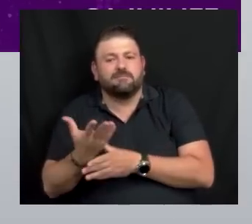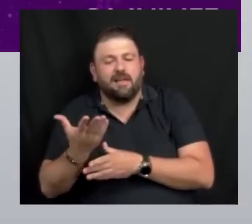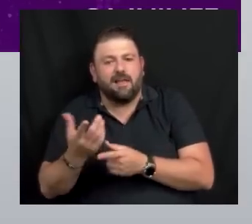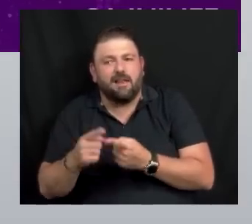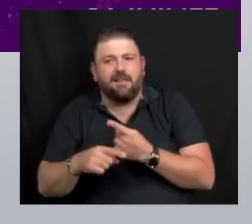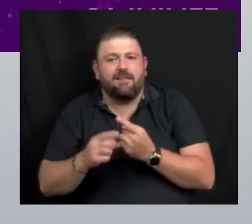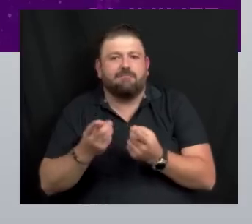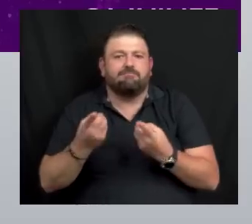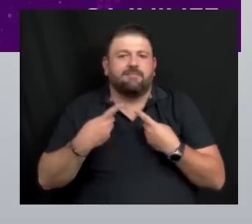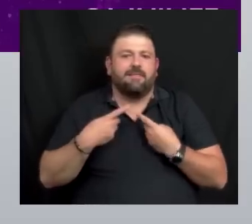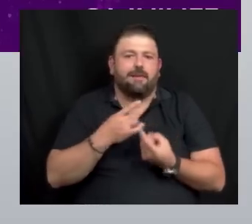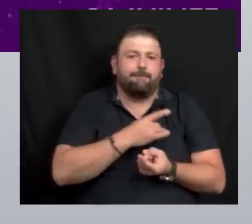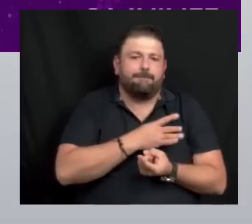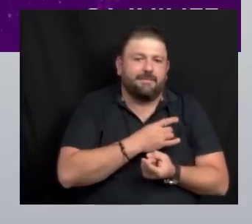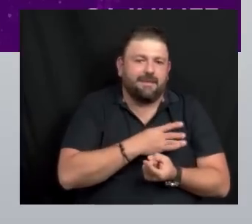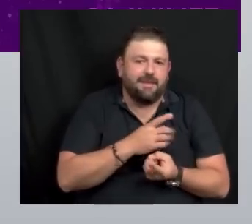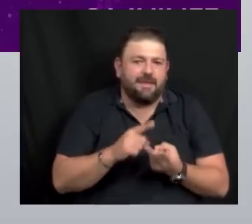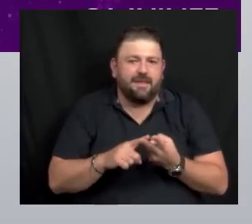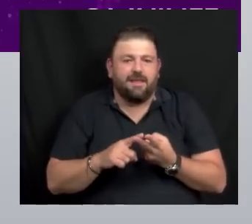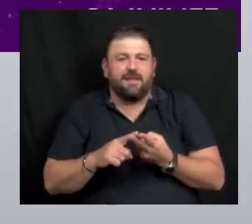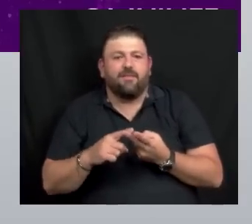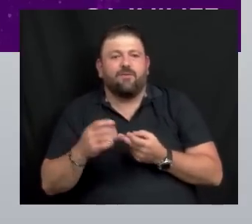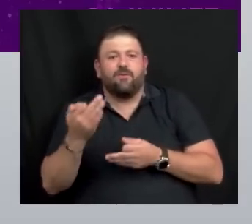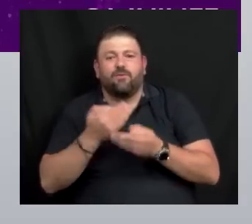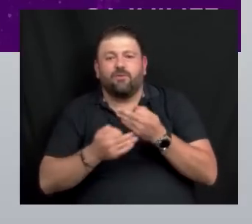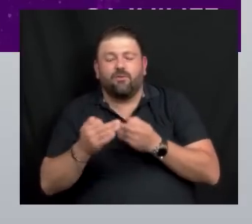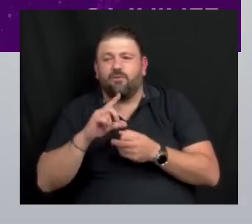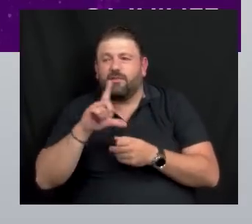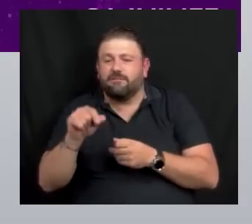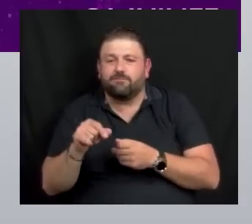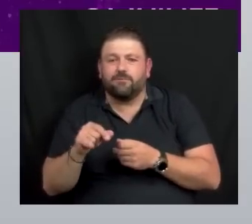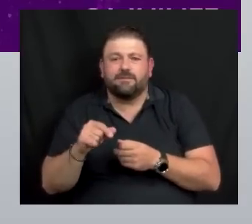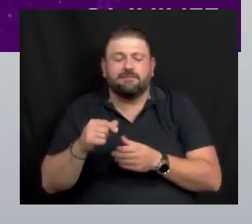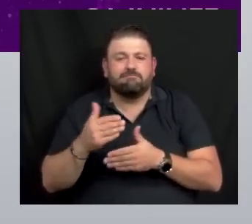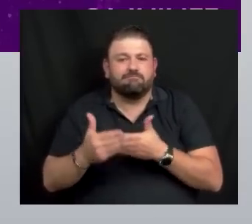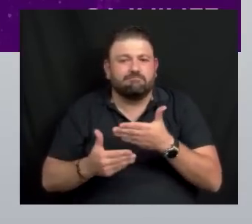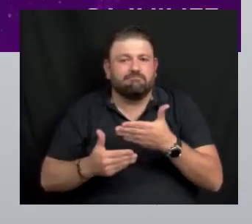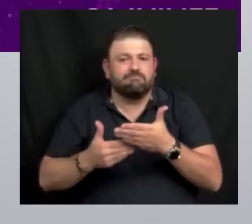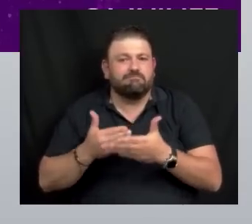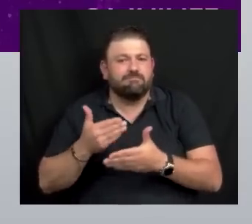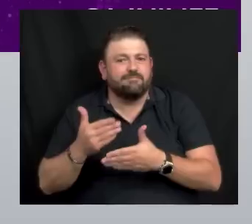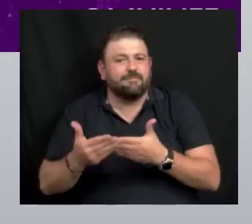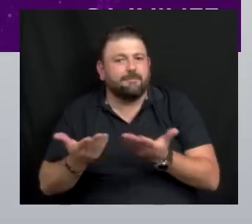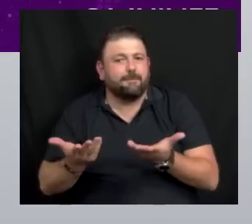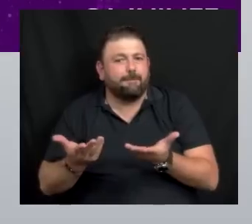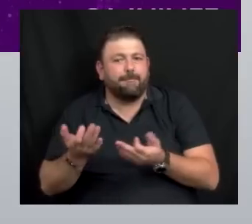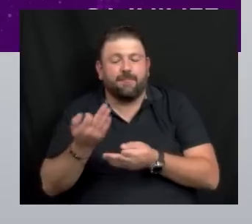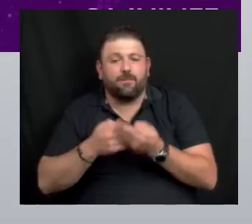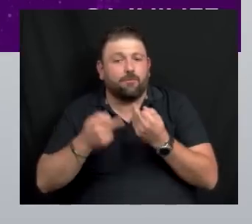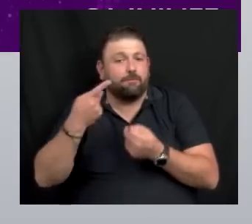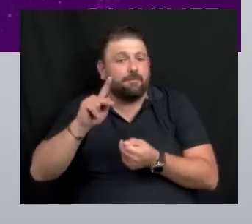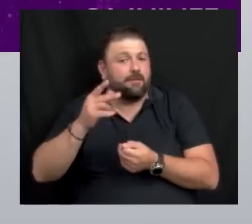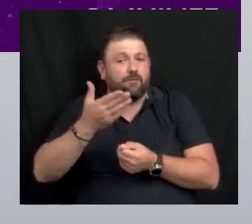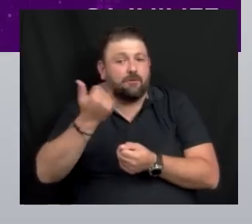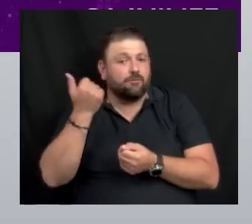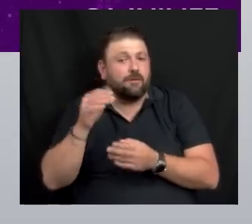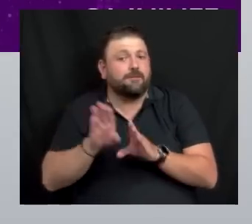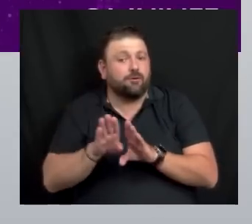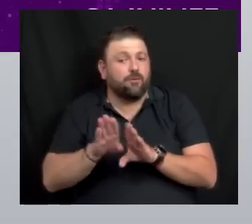incertidumbre, y empiezas a caminar con más energía y empiezas a caminar no importando, sabiendo hacia dónde vas,